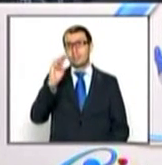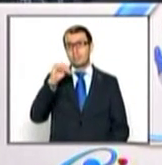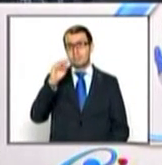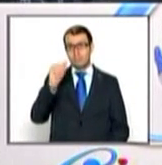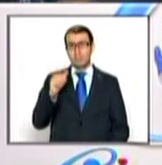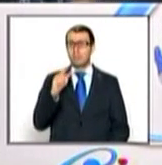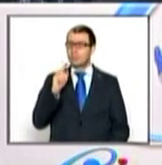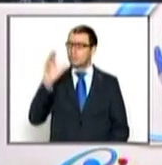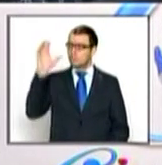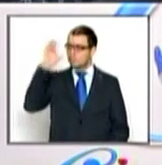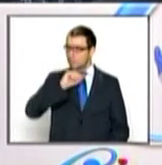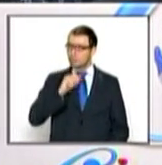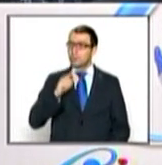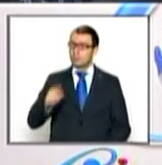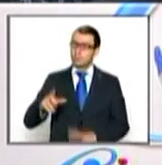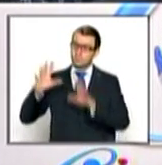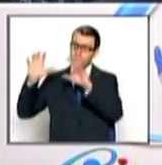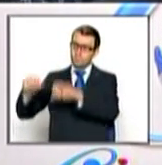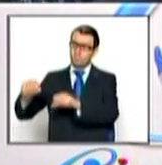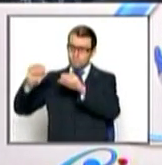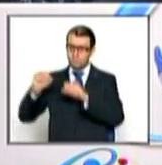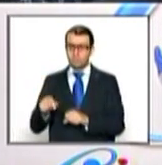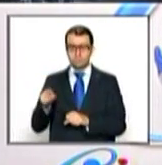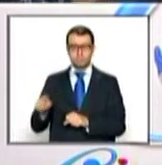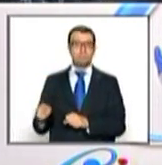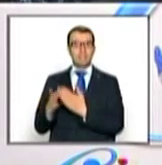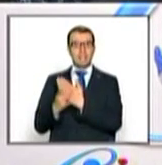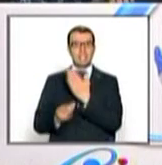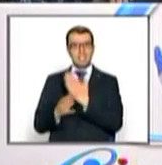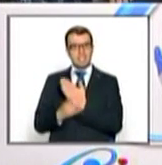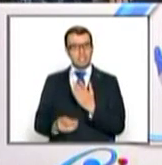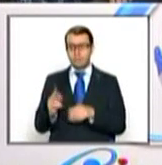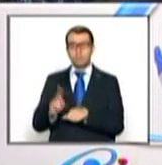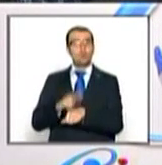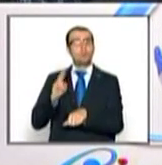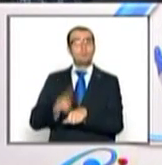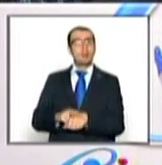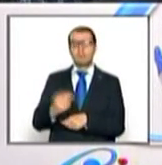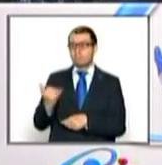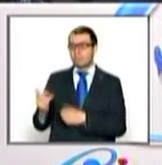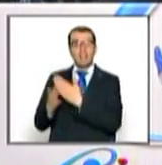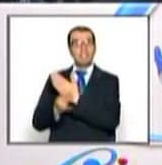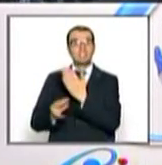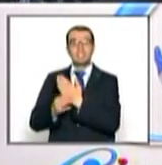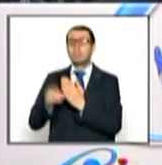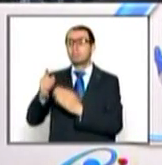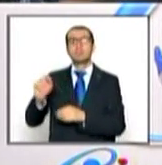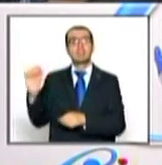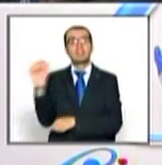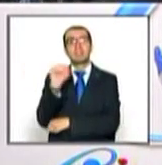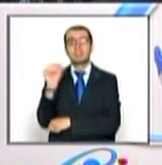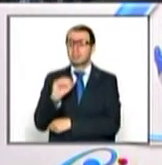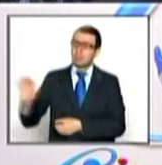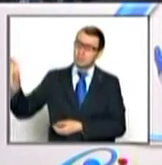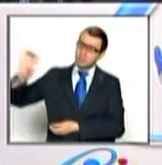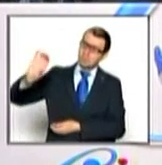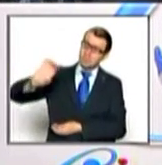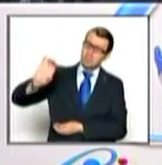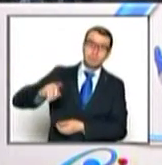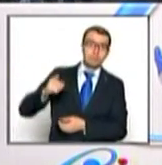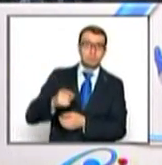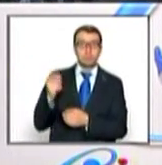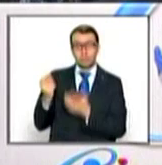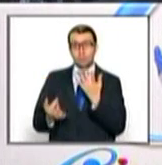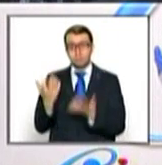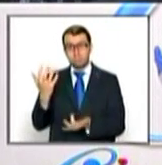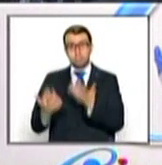ha capturado muchos de esos containers en los cuales están esos aceites, que son aceites de cocina, aceite de soya, aceite de girasol, que